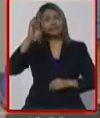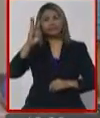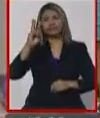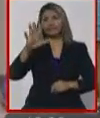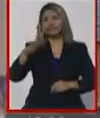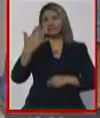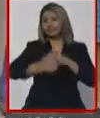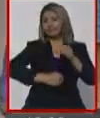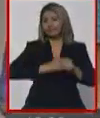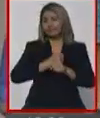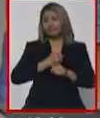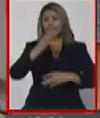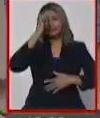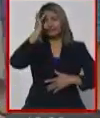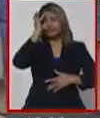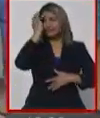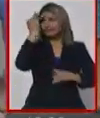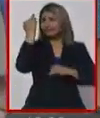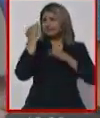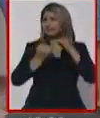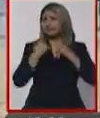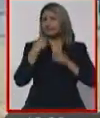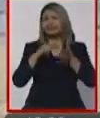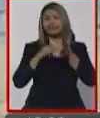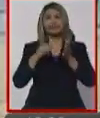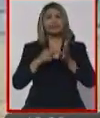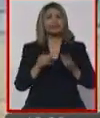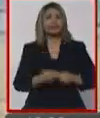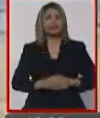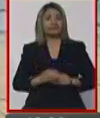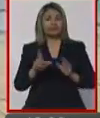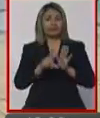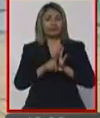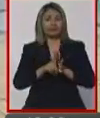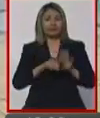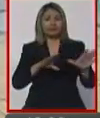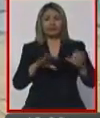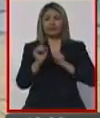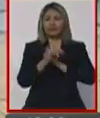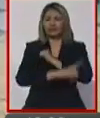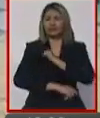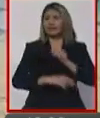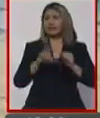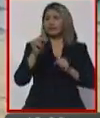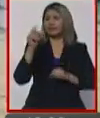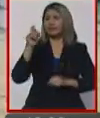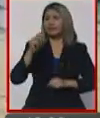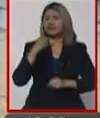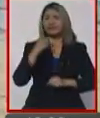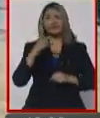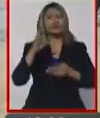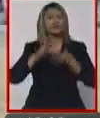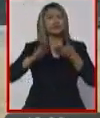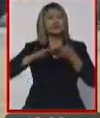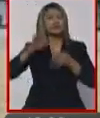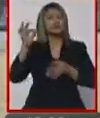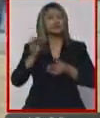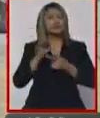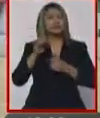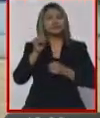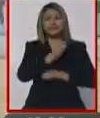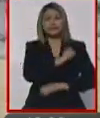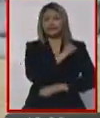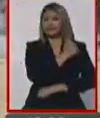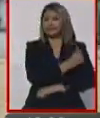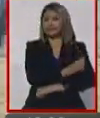65 años y con enfermedad terminal, lo cual está contemplado en la ley de ejecución de penas y que no necesitan de indultos, sino que